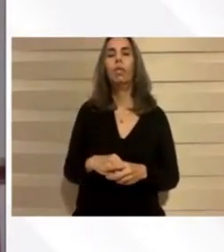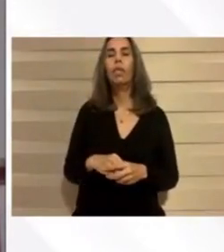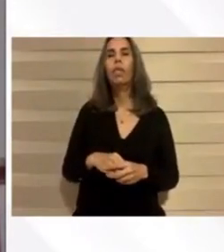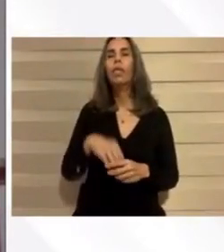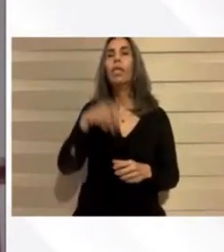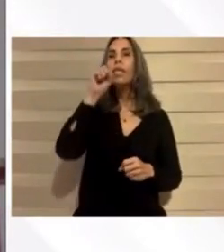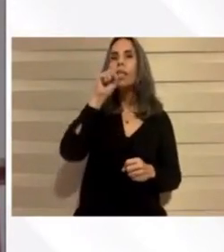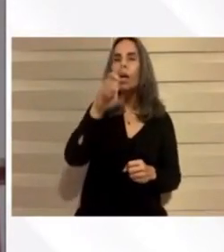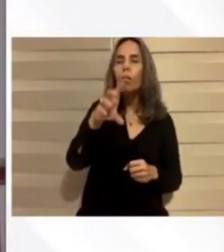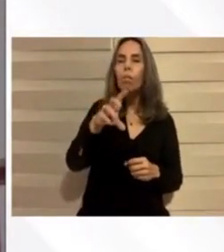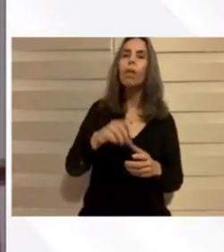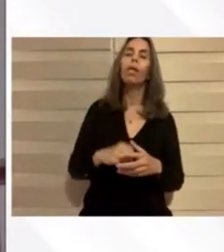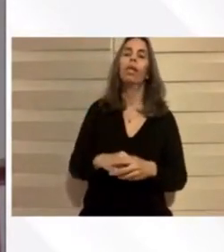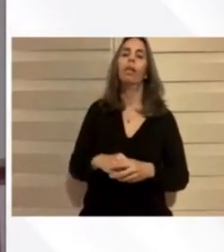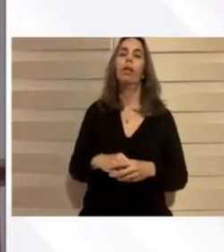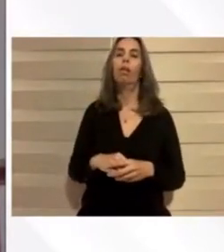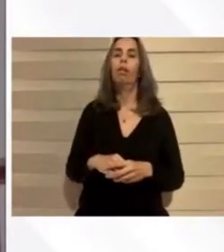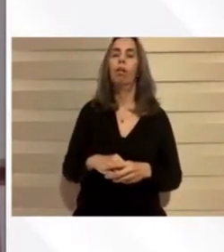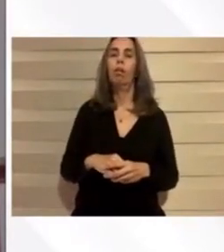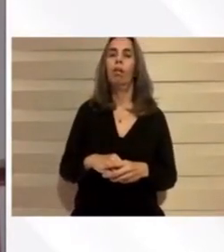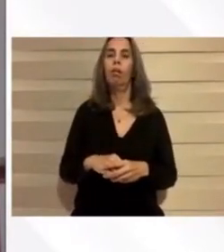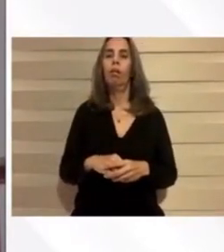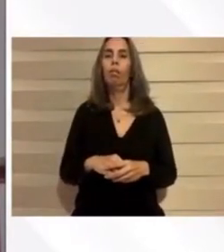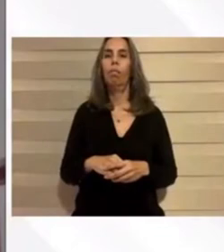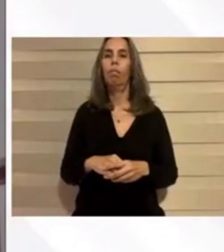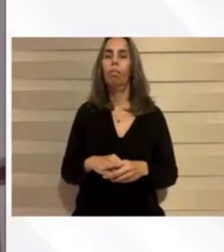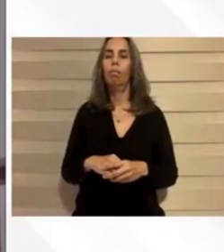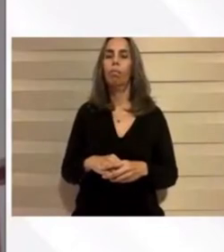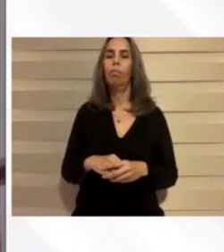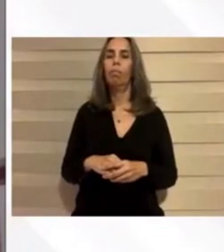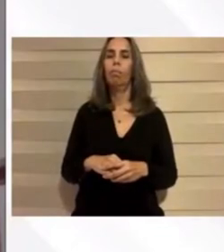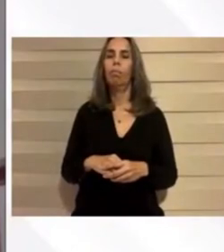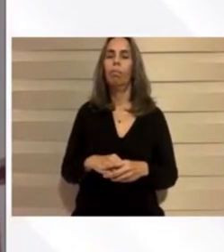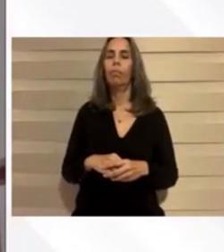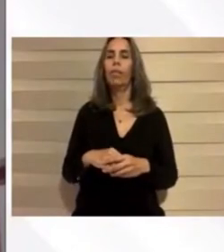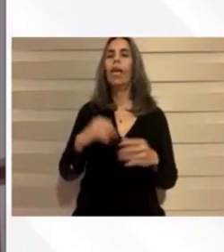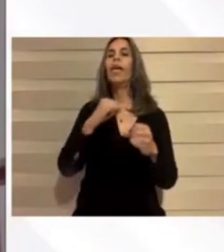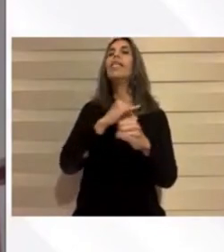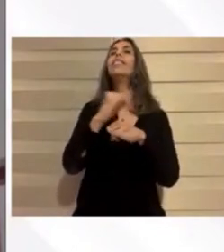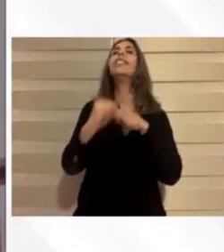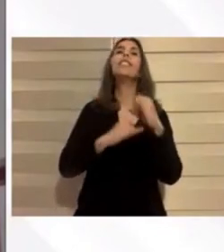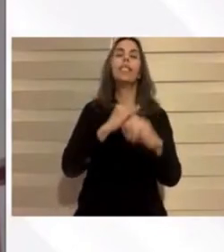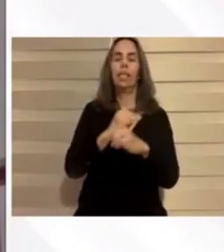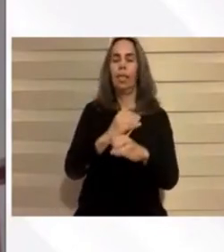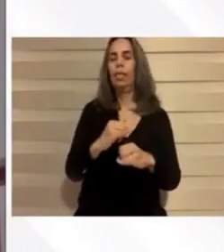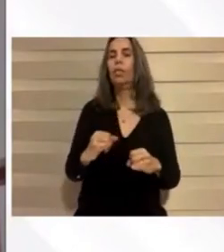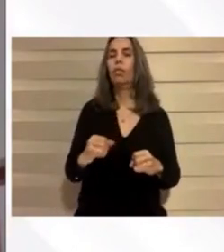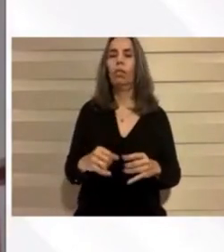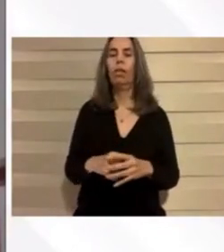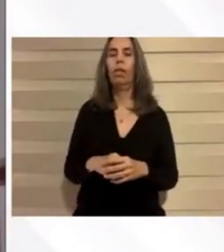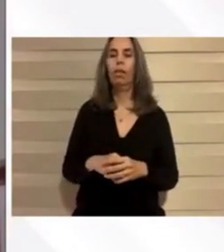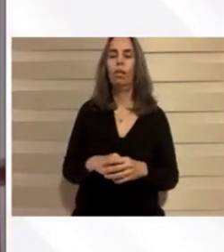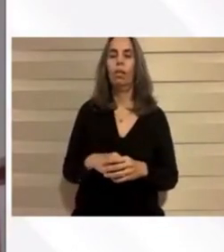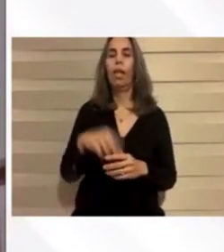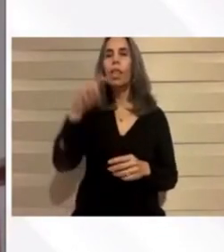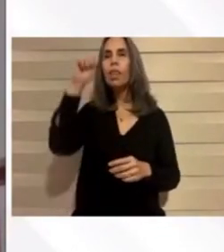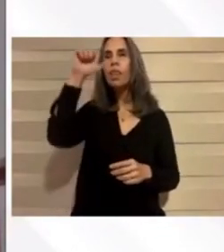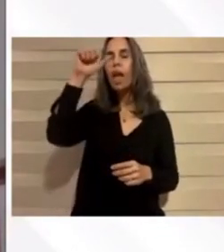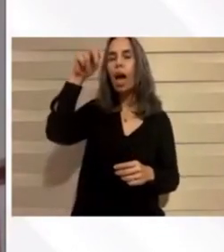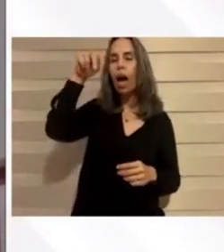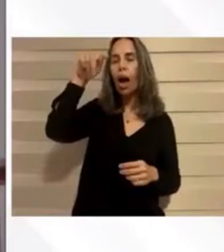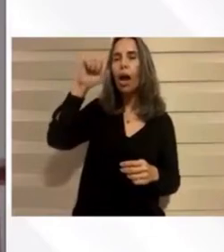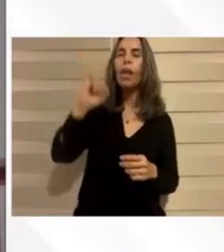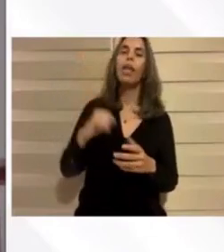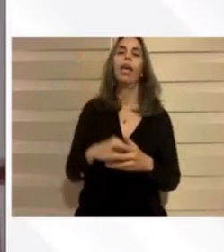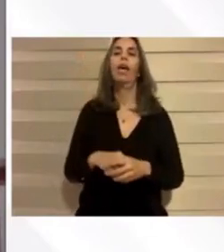consultora también, también de talla internacional, Rania Harrar, que ahora para nuestro